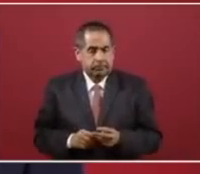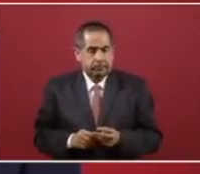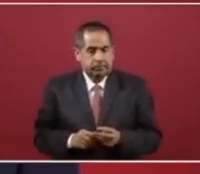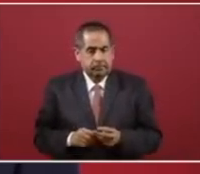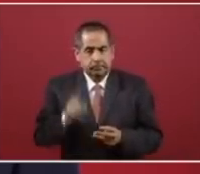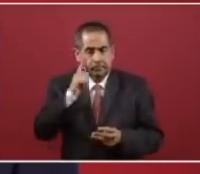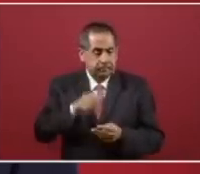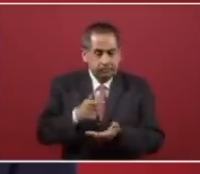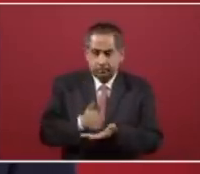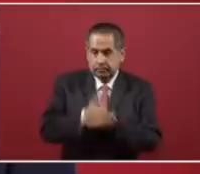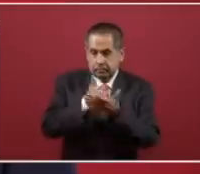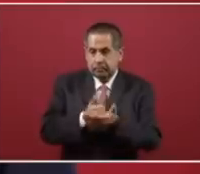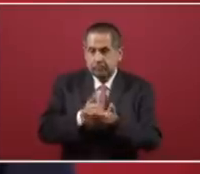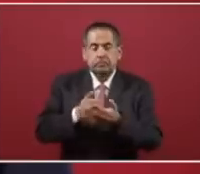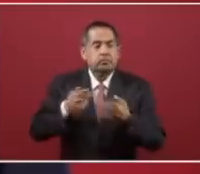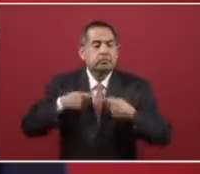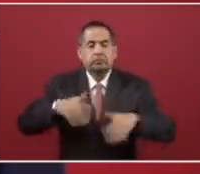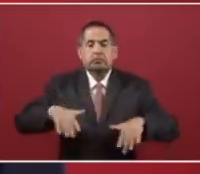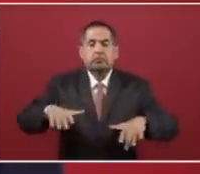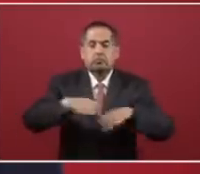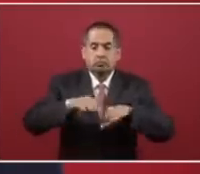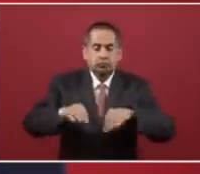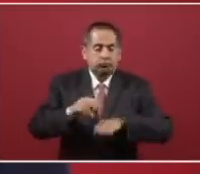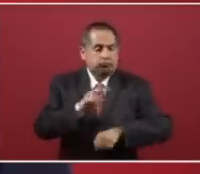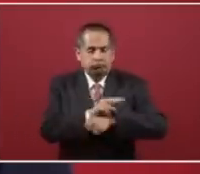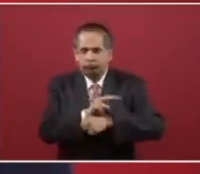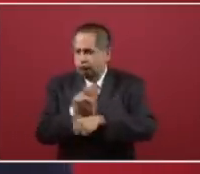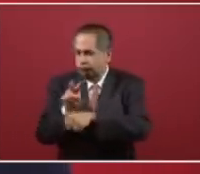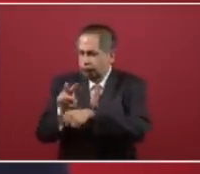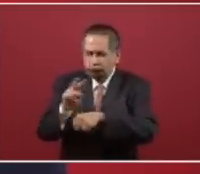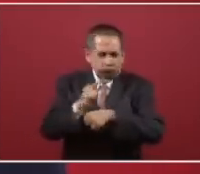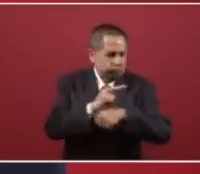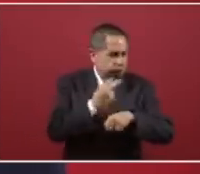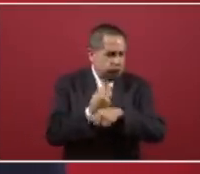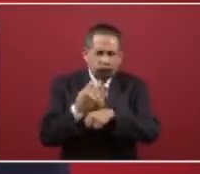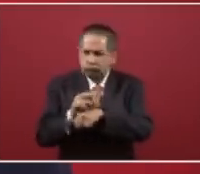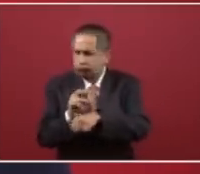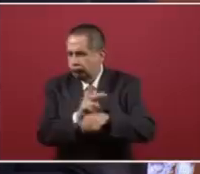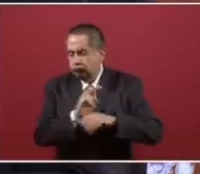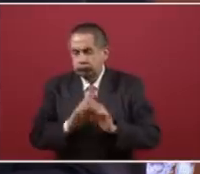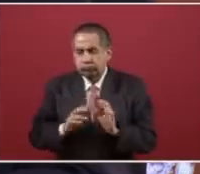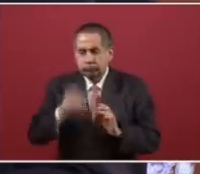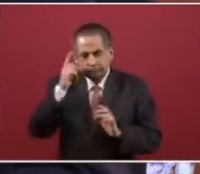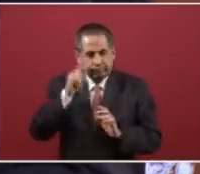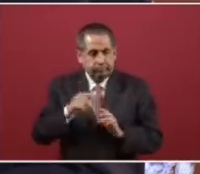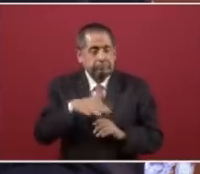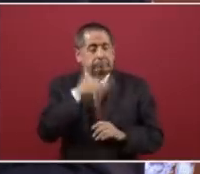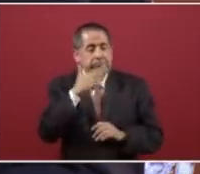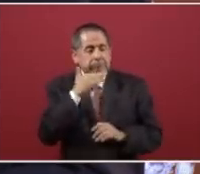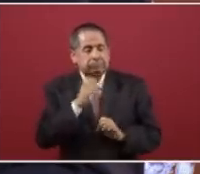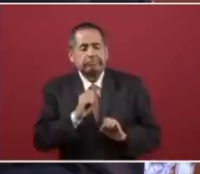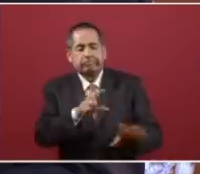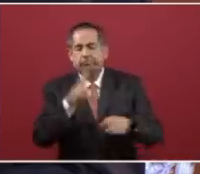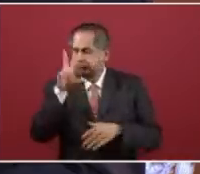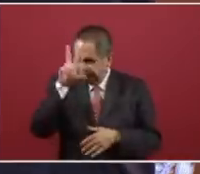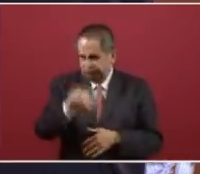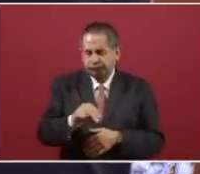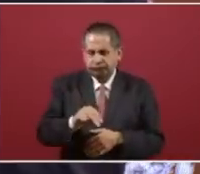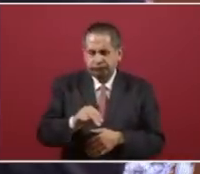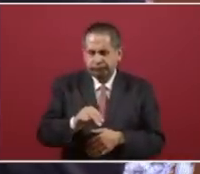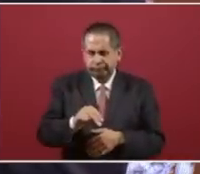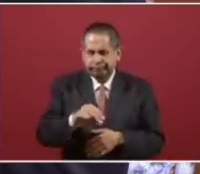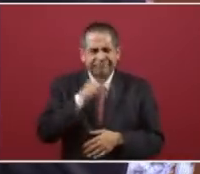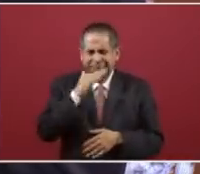ayudar que todos actuemos como guardianes para no permitir la corrupción o sea